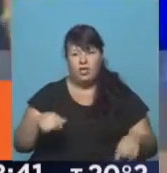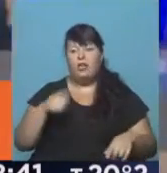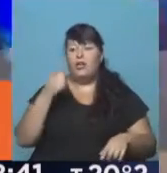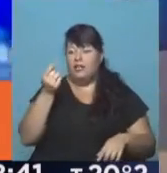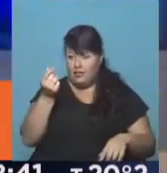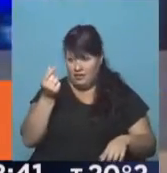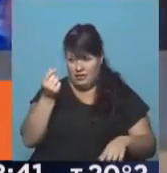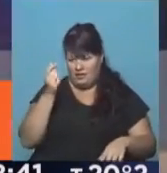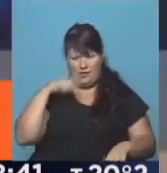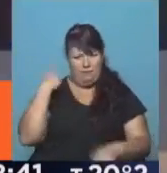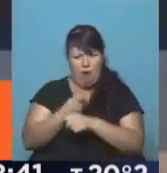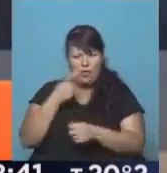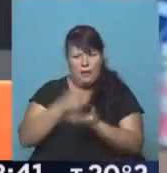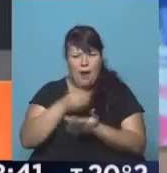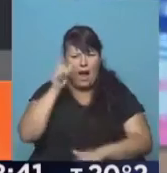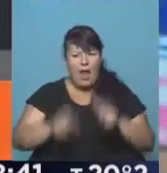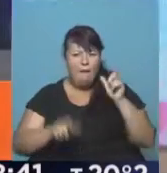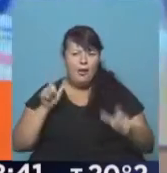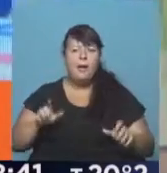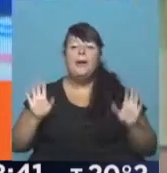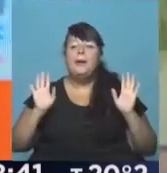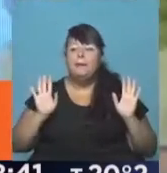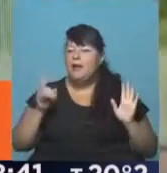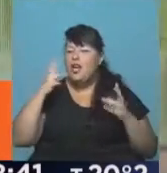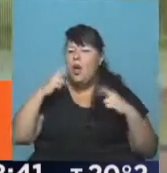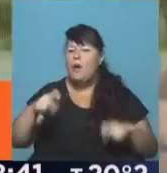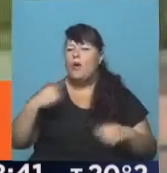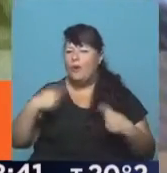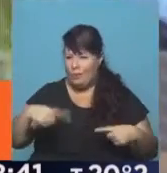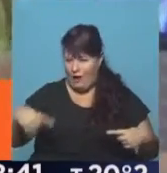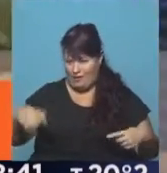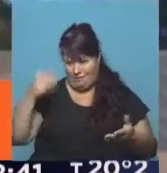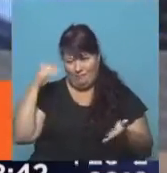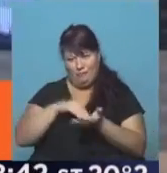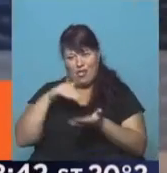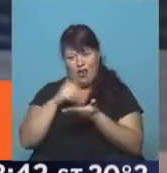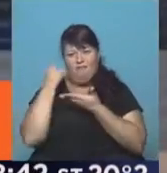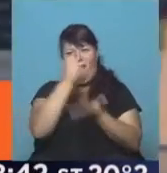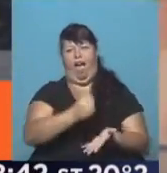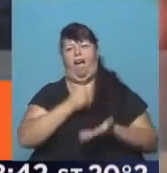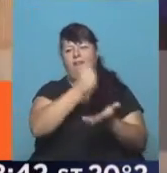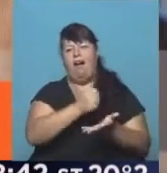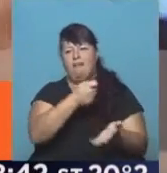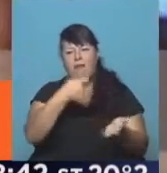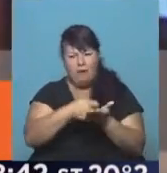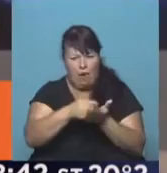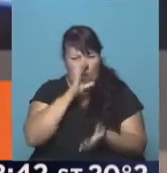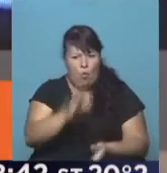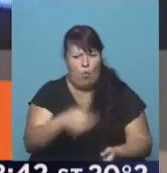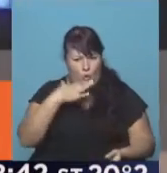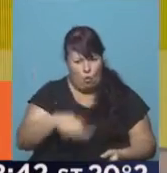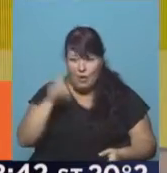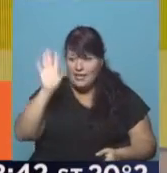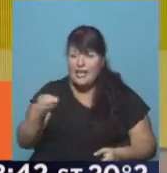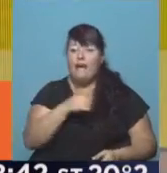tarifas que son inaccesibles para la población pero no se investiga la cantidad enorme de millones que han recibido para inversiones que nunca han hecho ustedes